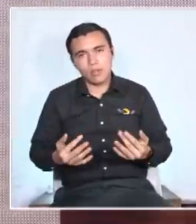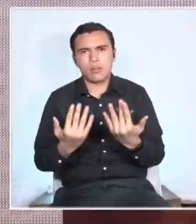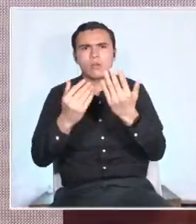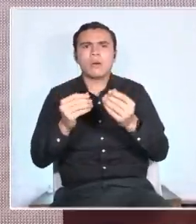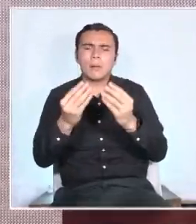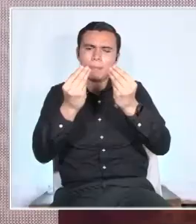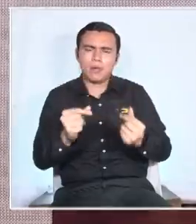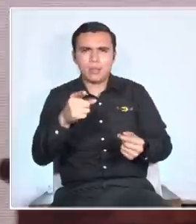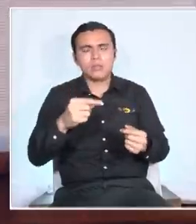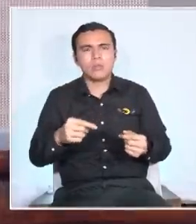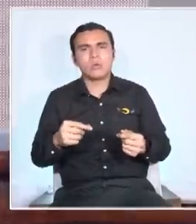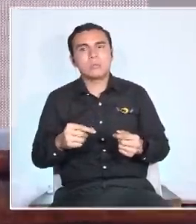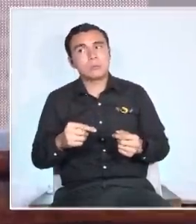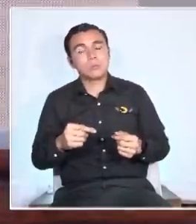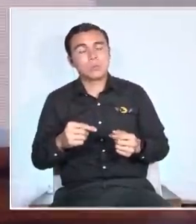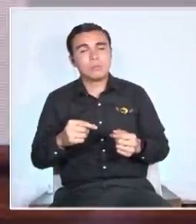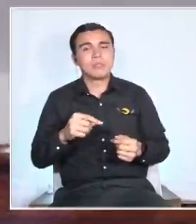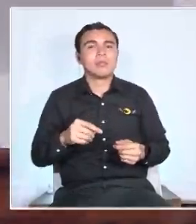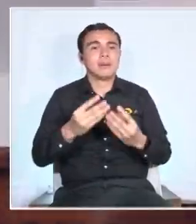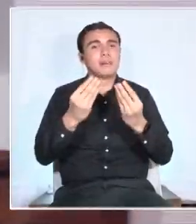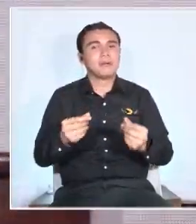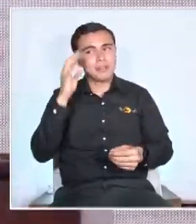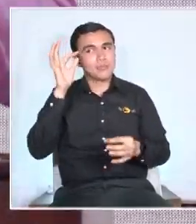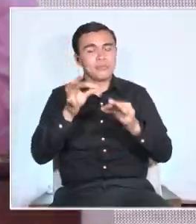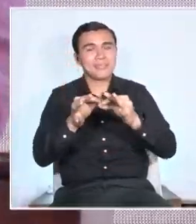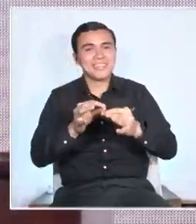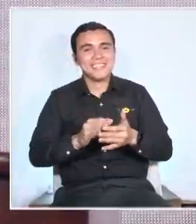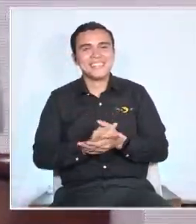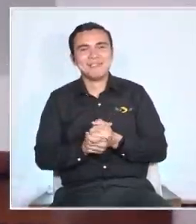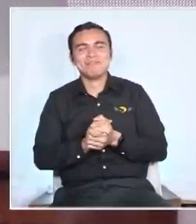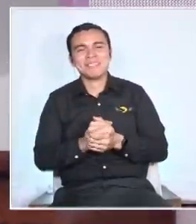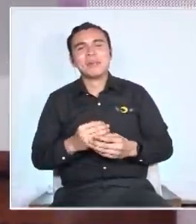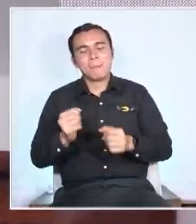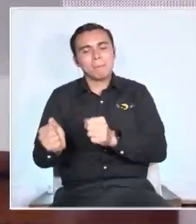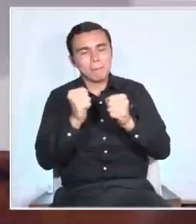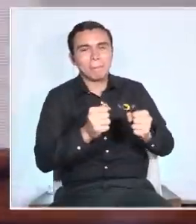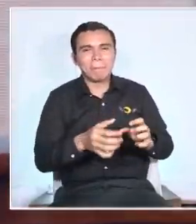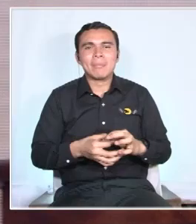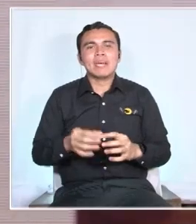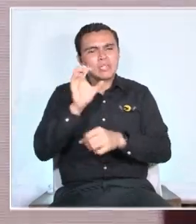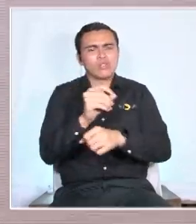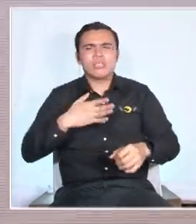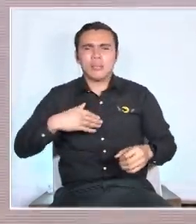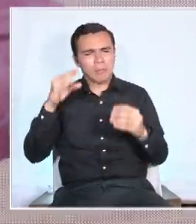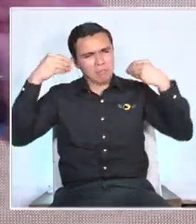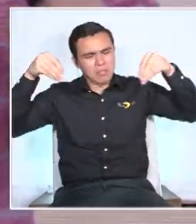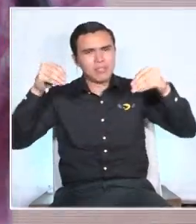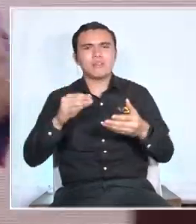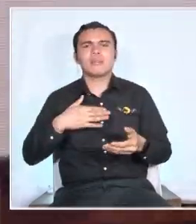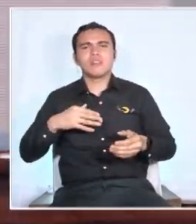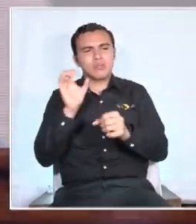tu unción, con los que apagan tu fe. Tú sales empoderado de esta casa. Uy, yo voy a conquistar mi negocio, yo